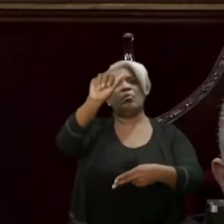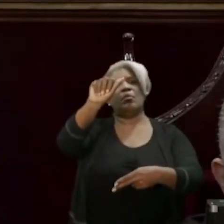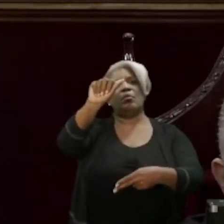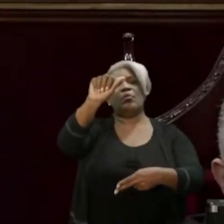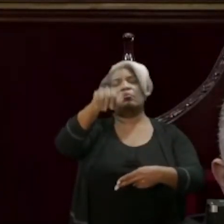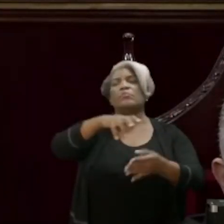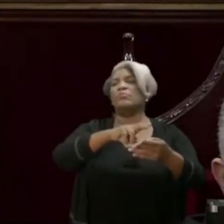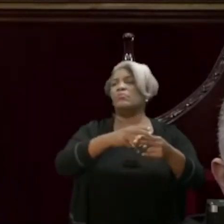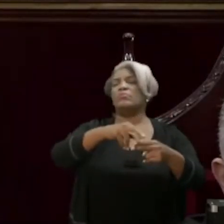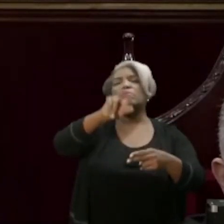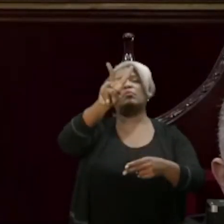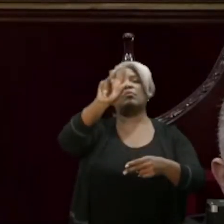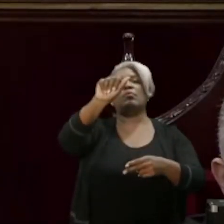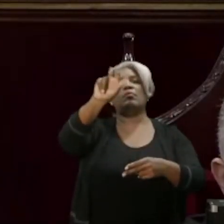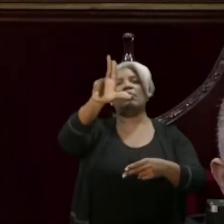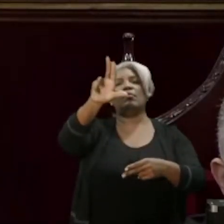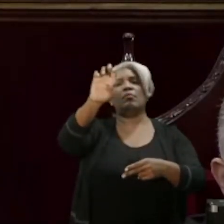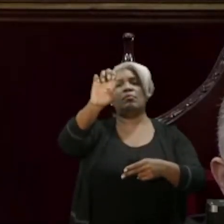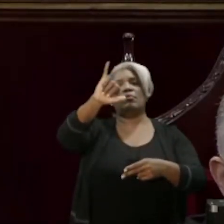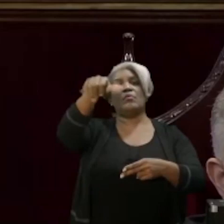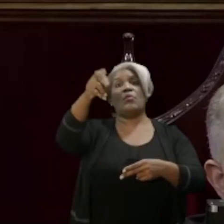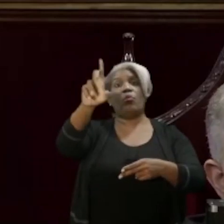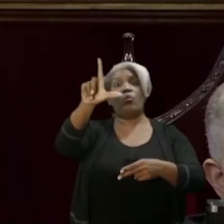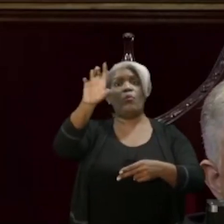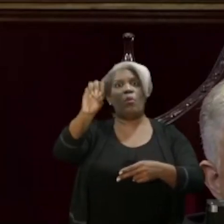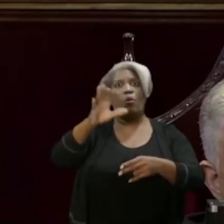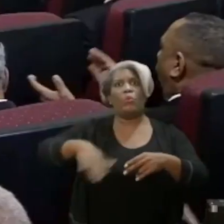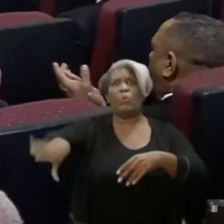centro de productor de vegetales de invernadero.